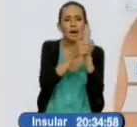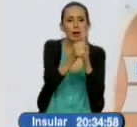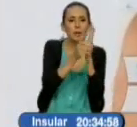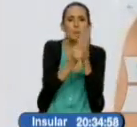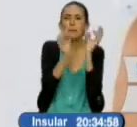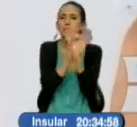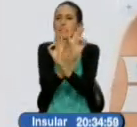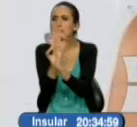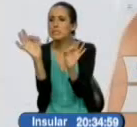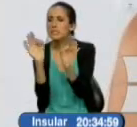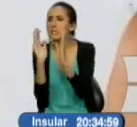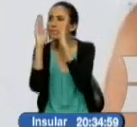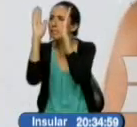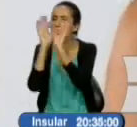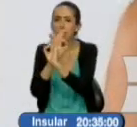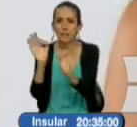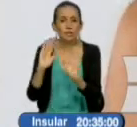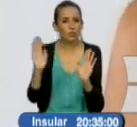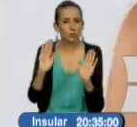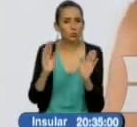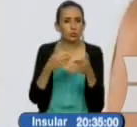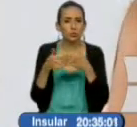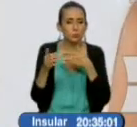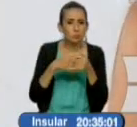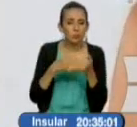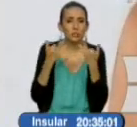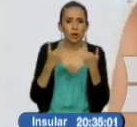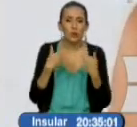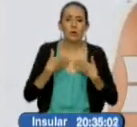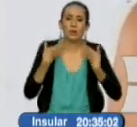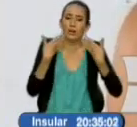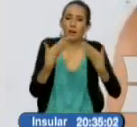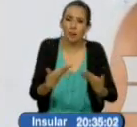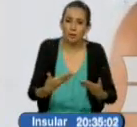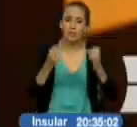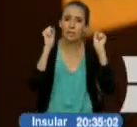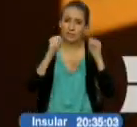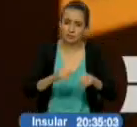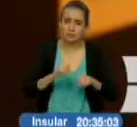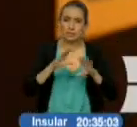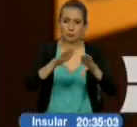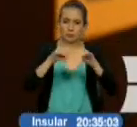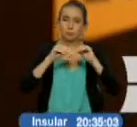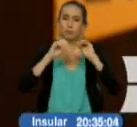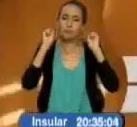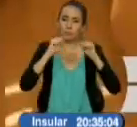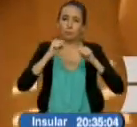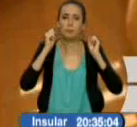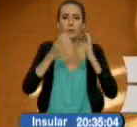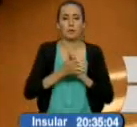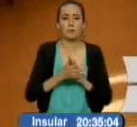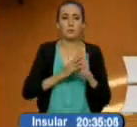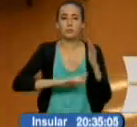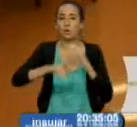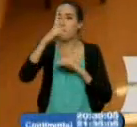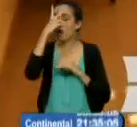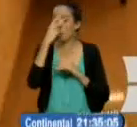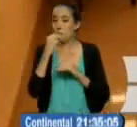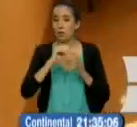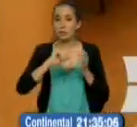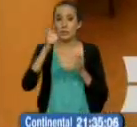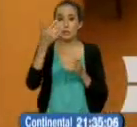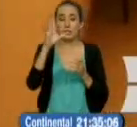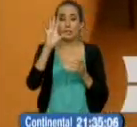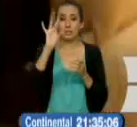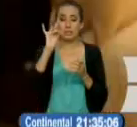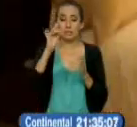que teníamos antes del terremoto, pero lo poco que tenemos estamos todavía ya aptos. La capacidad hotelera actual de Manabí es de